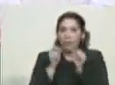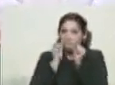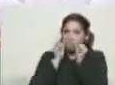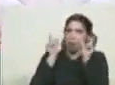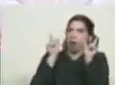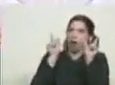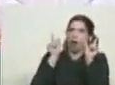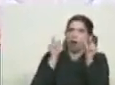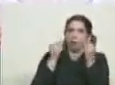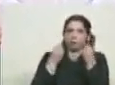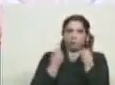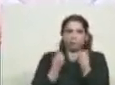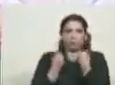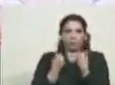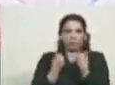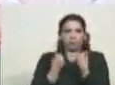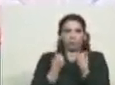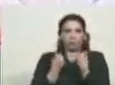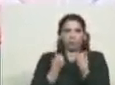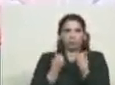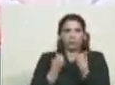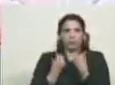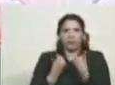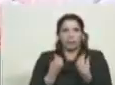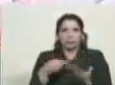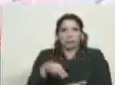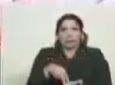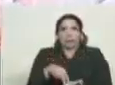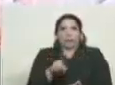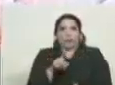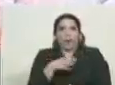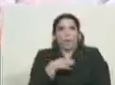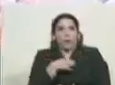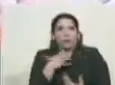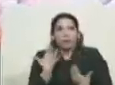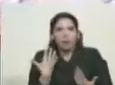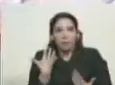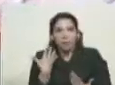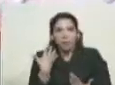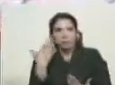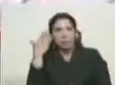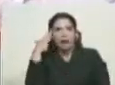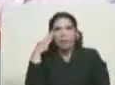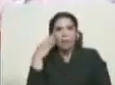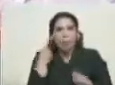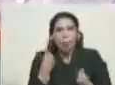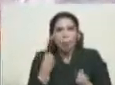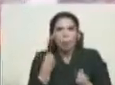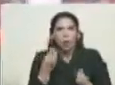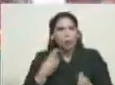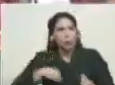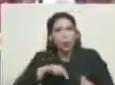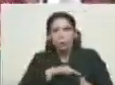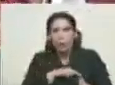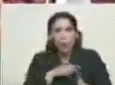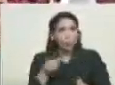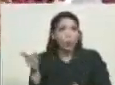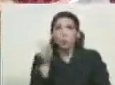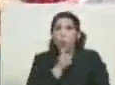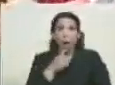impresionados, paralizados. Nosotros no podíamos creer eso, porque nosotros somos incapaces de atentar contra la vida de un ser